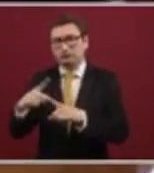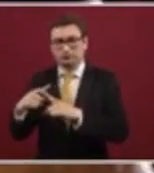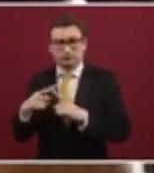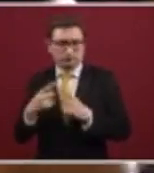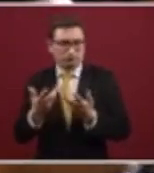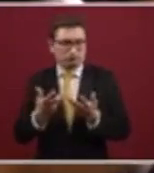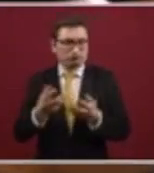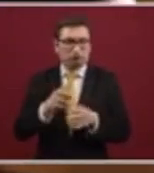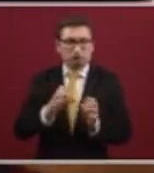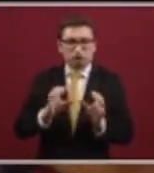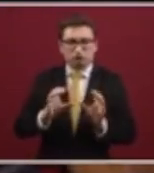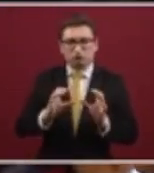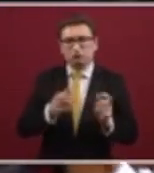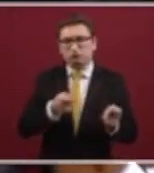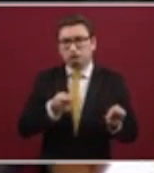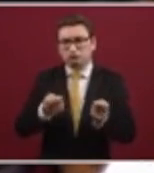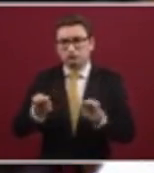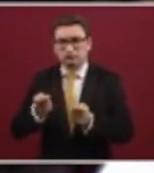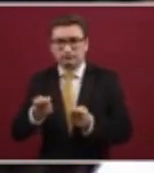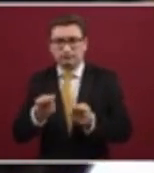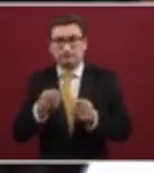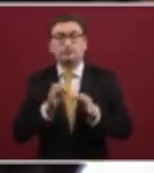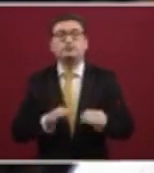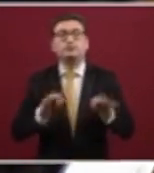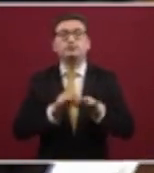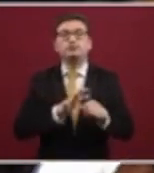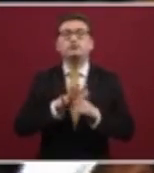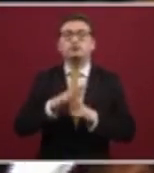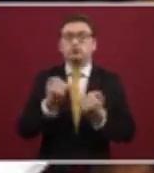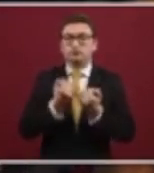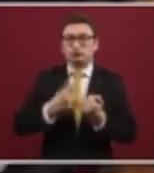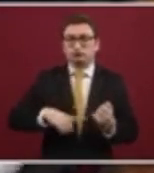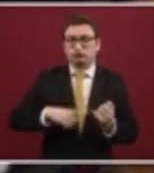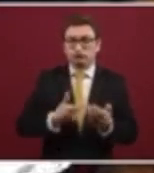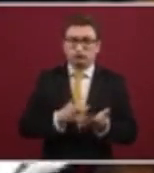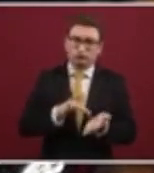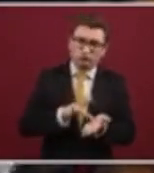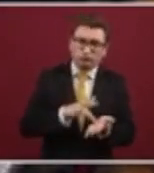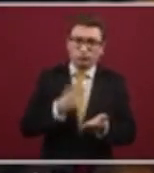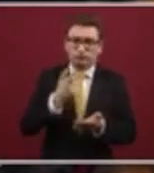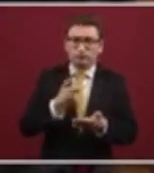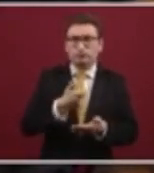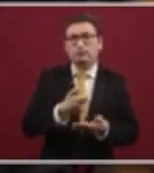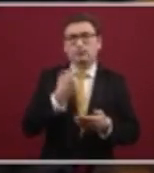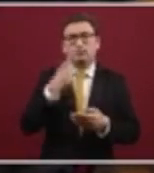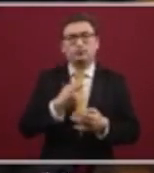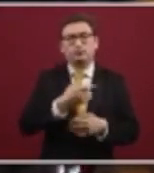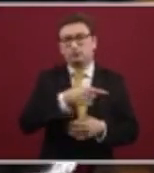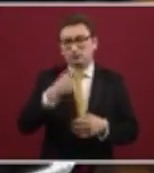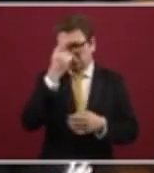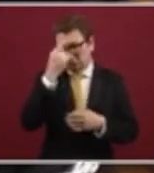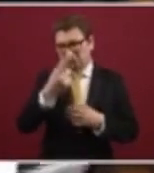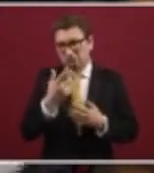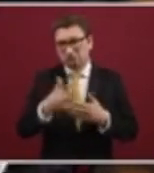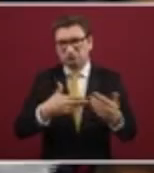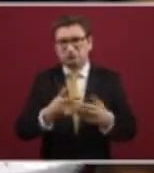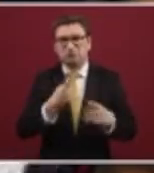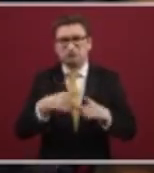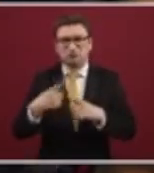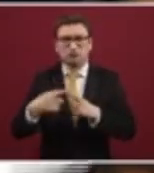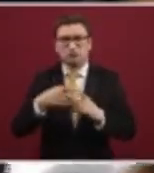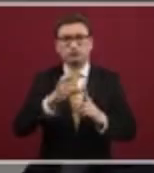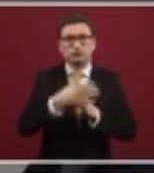pues, importantes cosas, el acceso a financiamiento, los apoyos a la innovación, el fortalecimiento de los